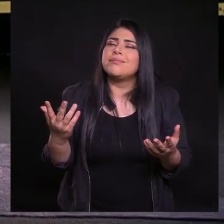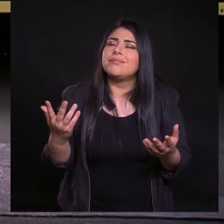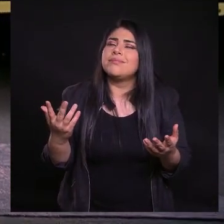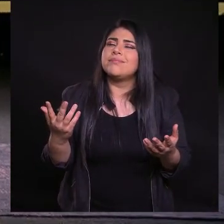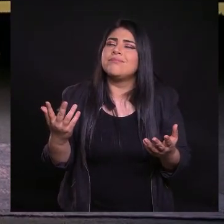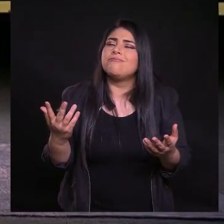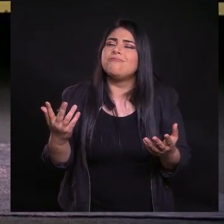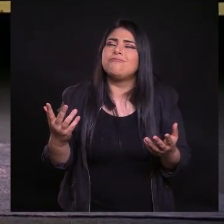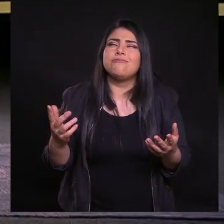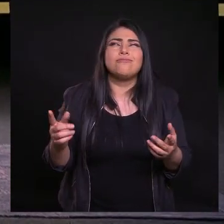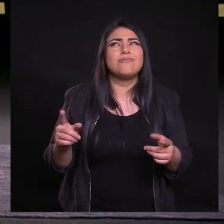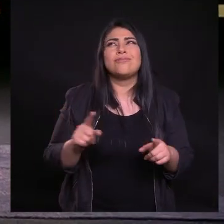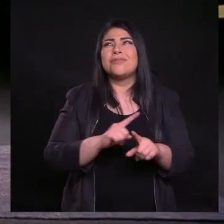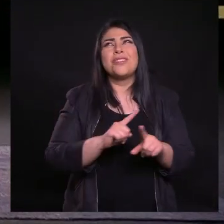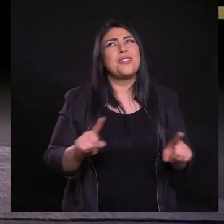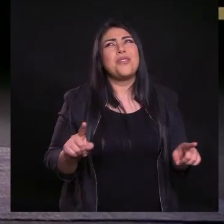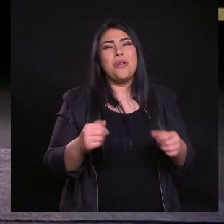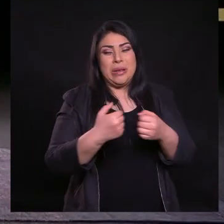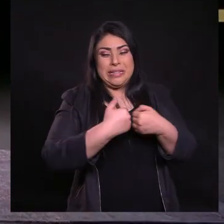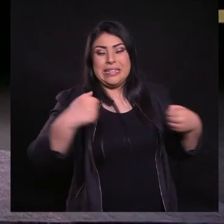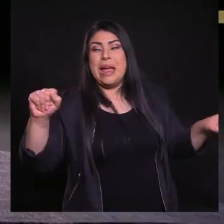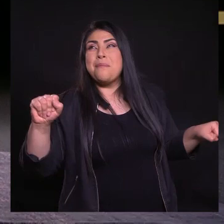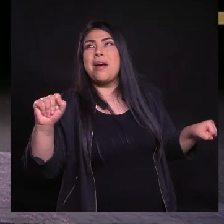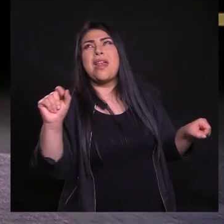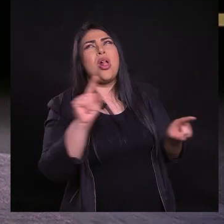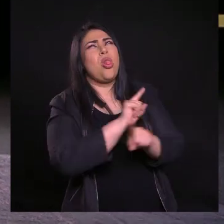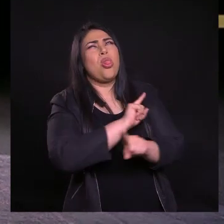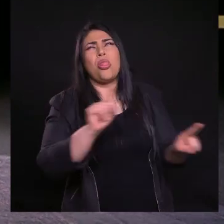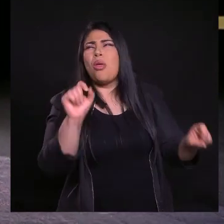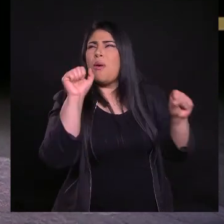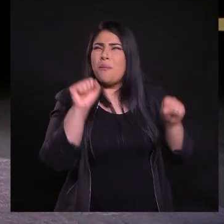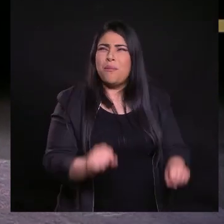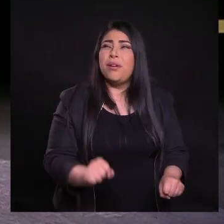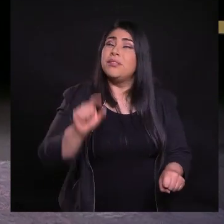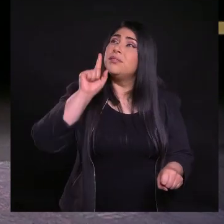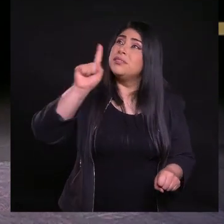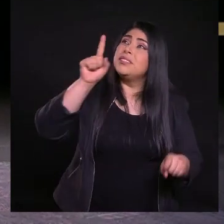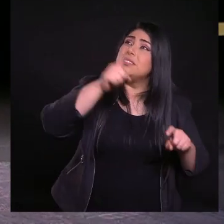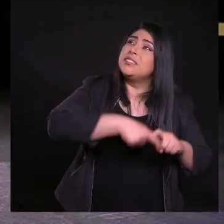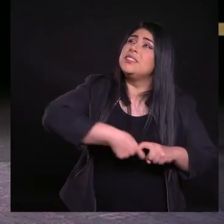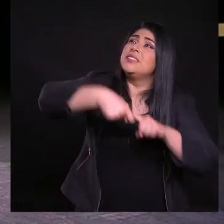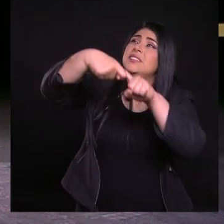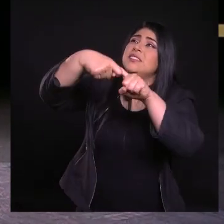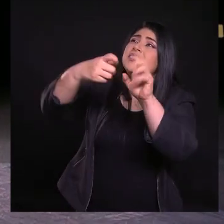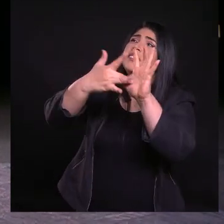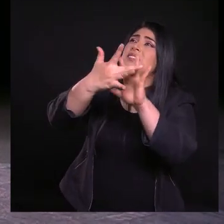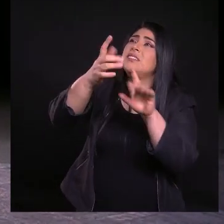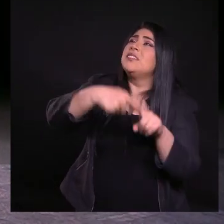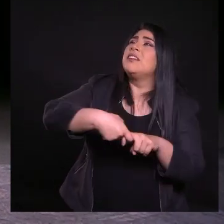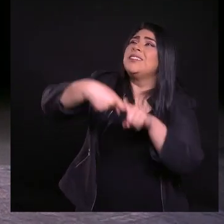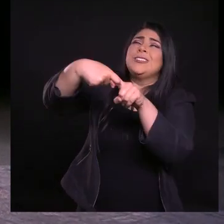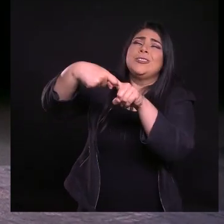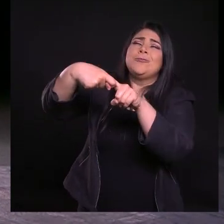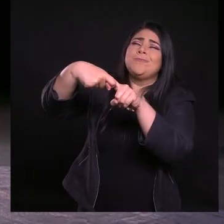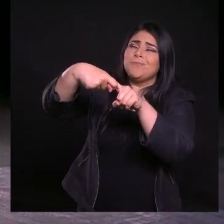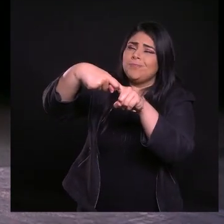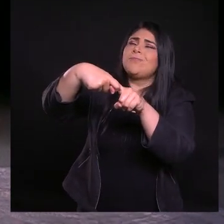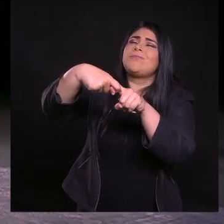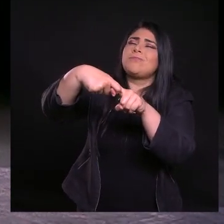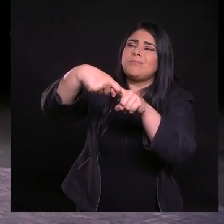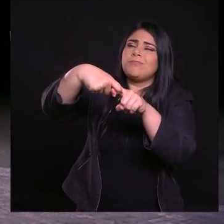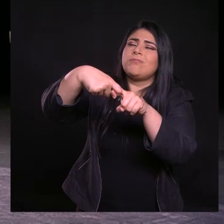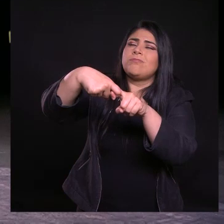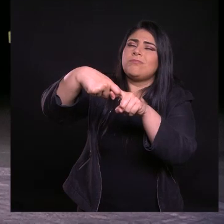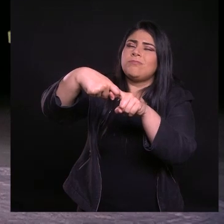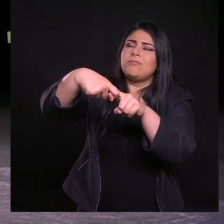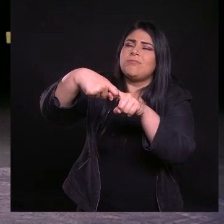no podemos estar separados de ti dependemos de ti jesús jesús dependemos de ti